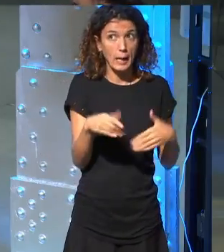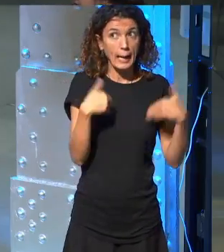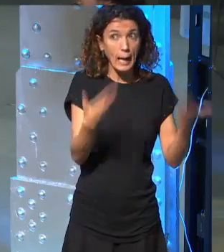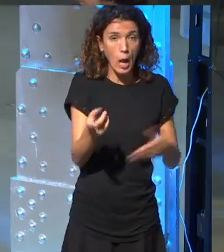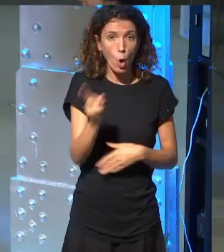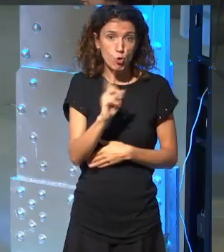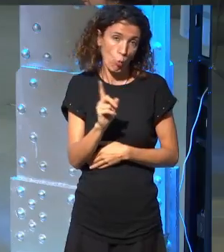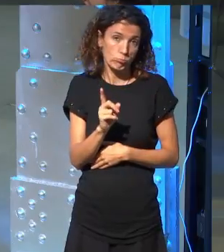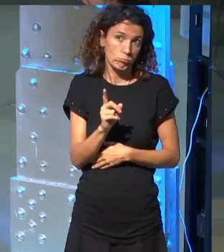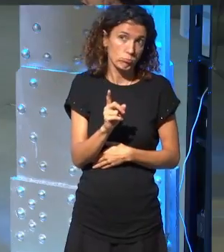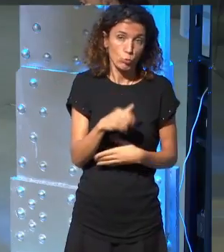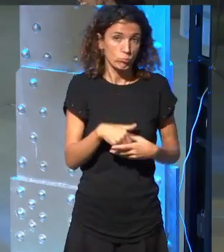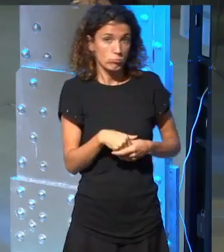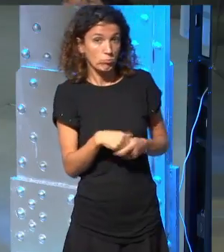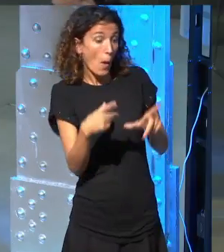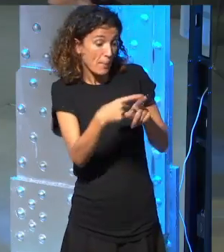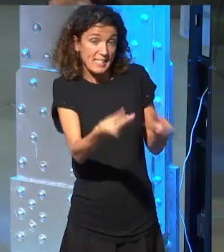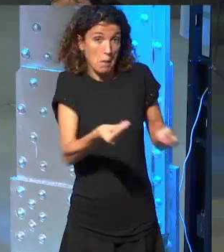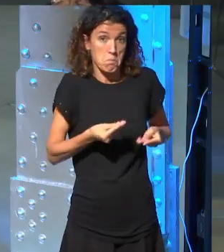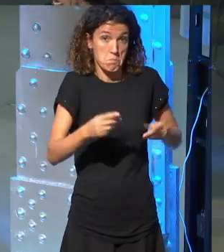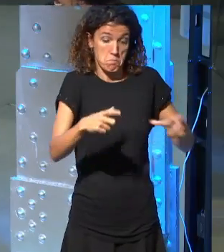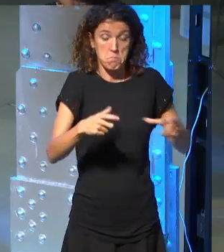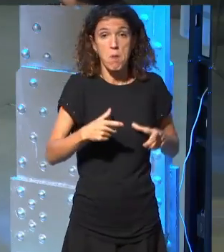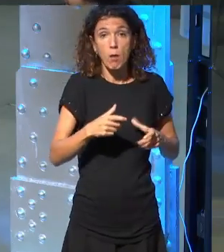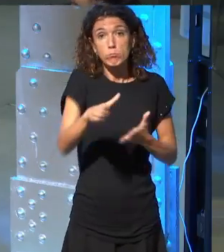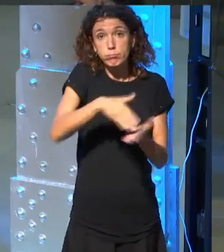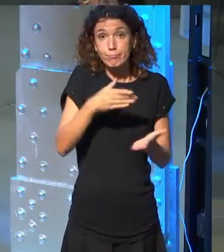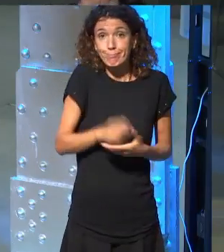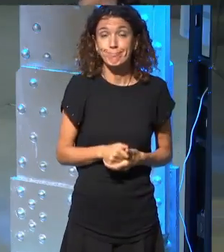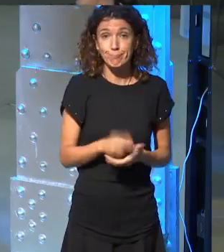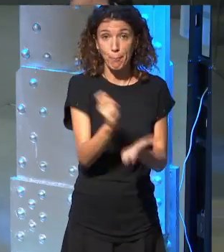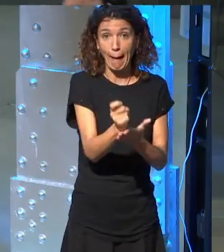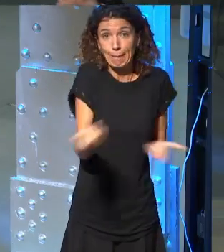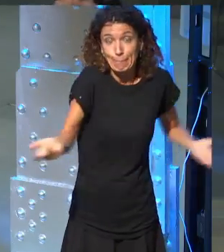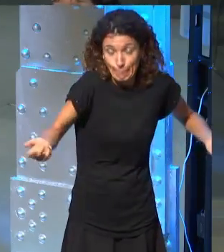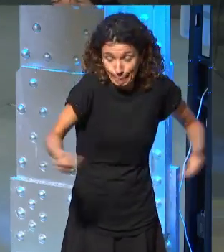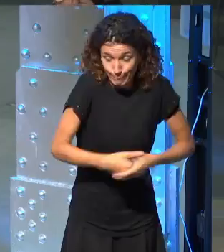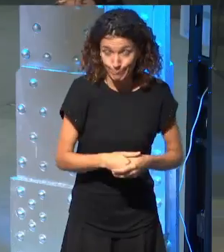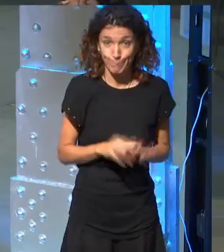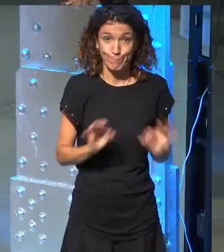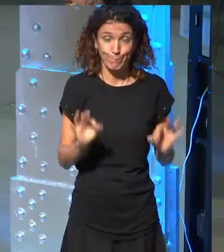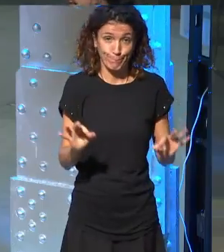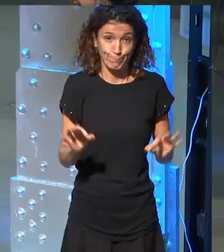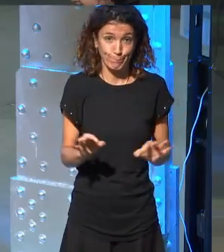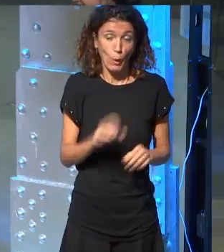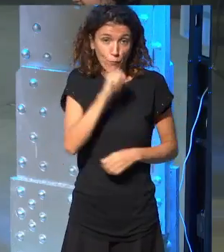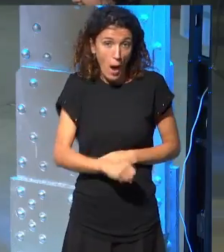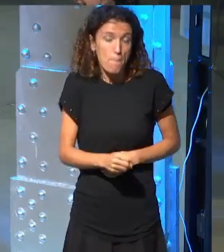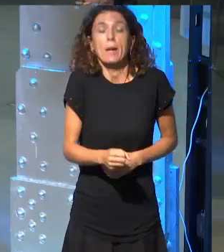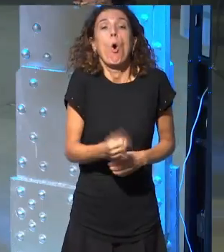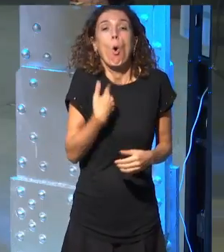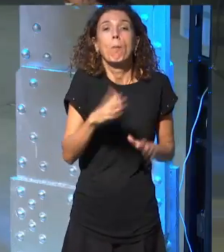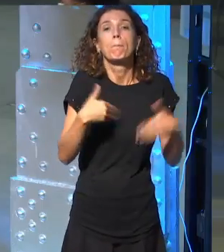regalos, ¿no? Bueno, La pizza. No, la pizza, pero me la cobró, o sea, tampoco... Pues eso es como, soy fan, pero... No te metí un bollo extra, ¿no?